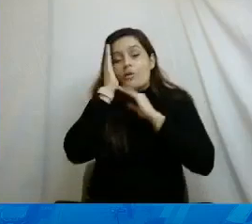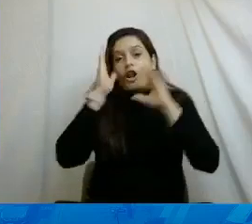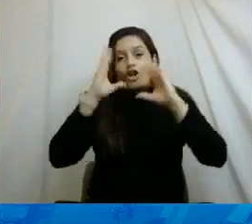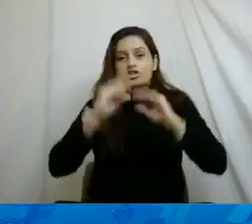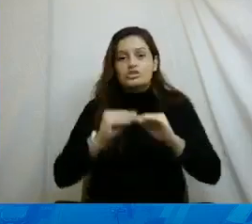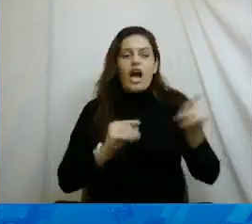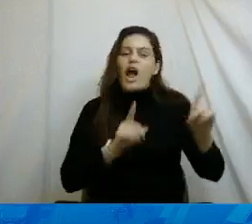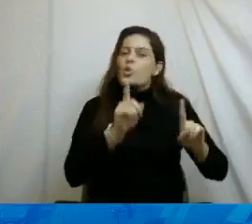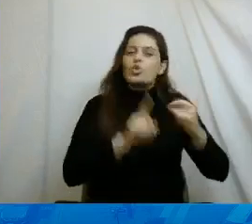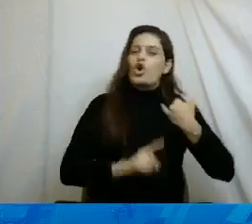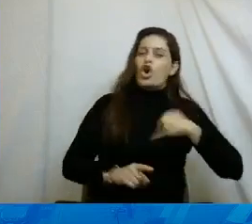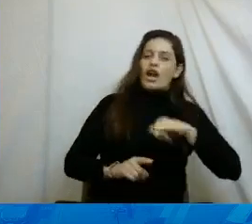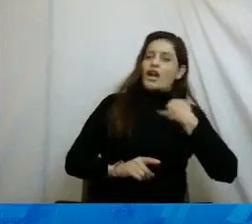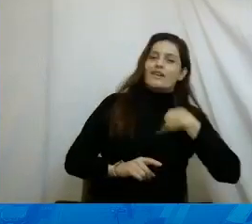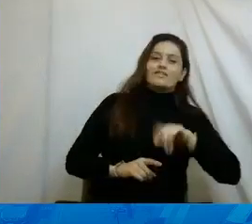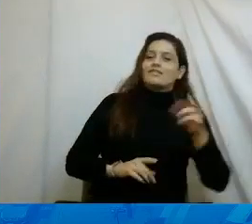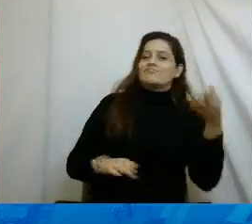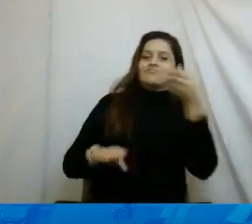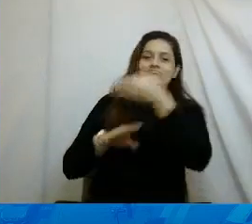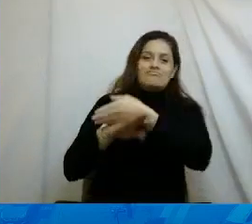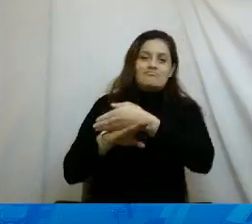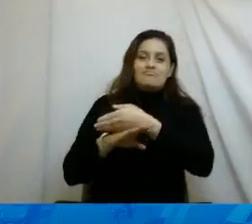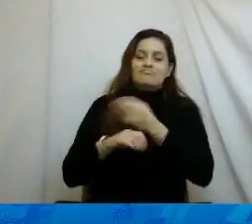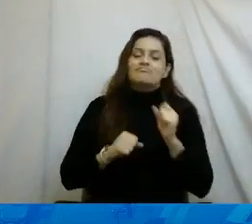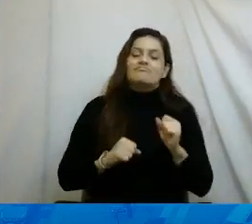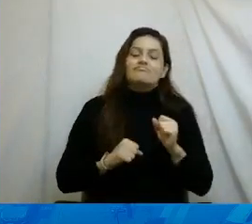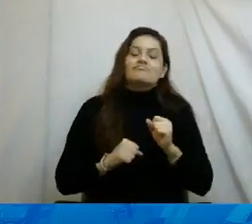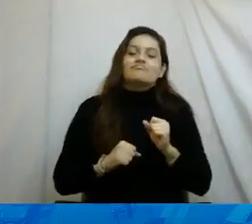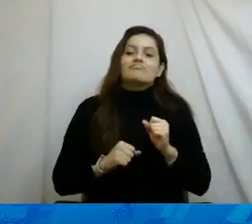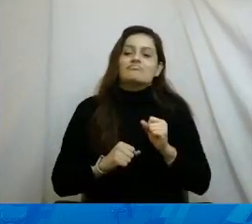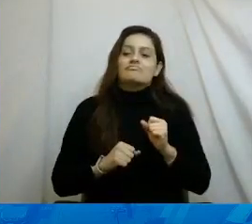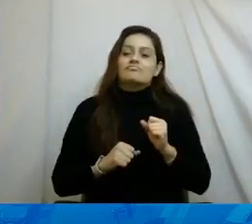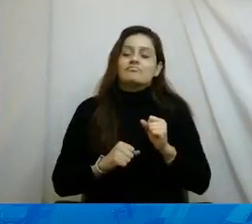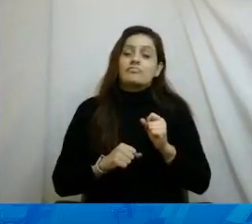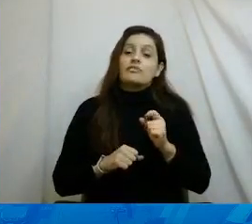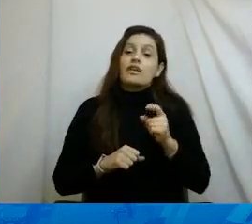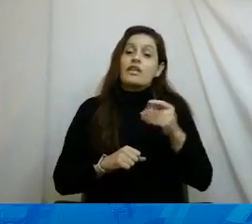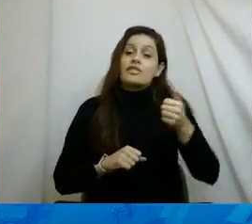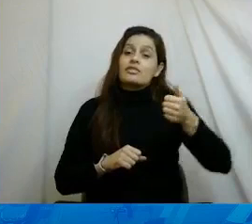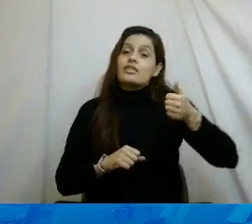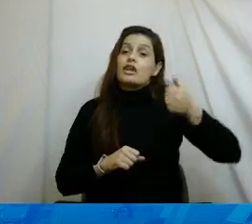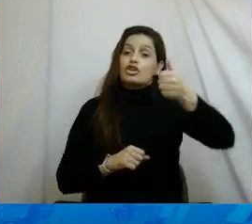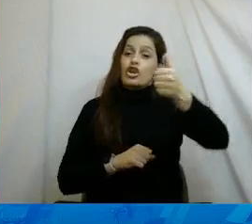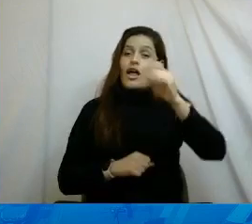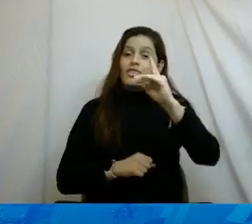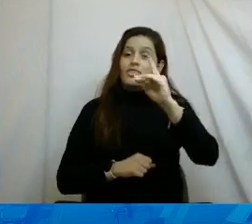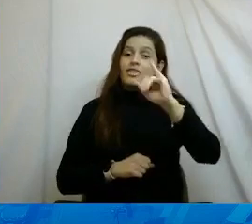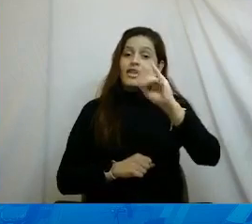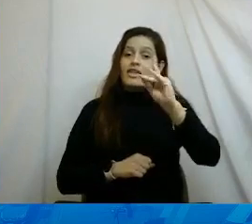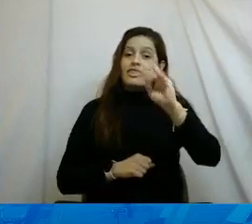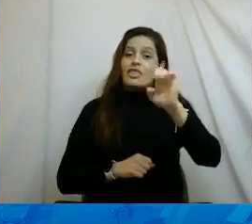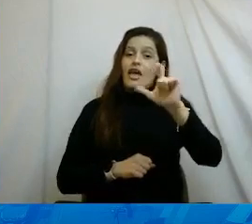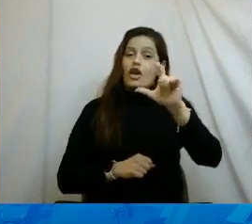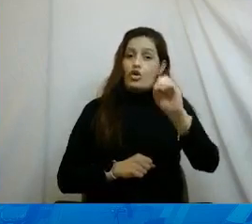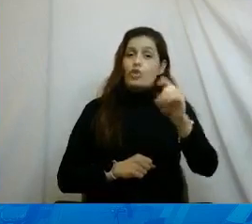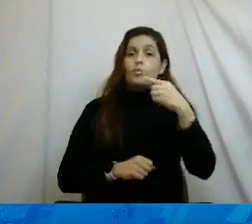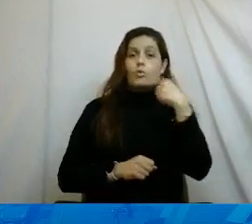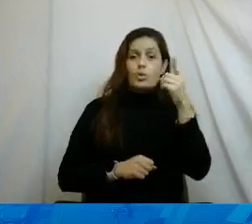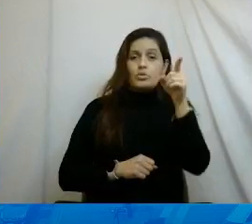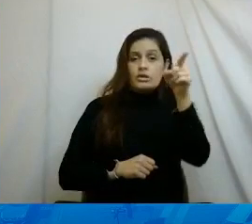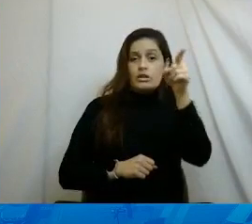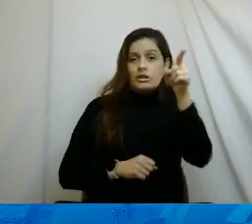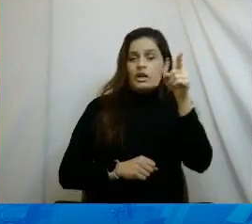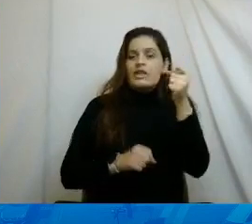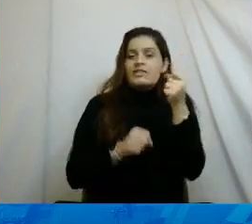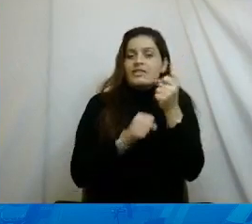y eso claramente escapa de nuestras manos. De todas formas, la directora nos puede comentar del trabajo que se ha estado desarrollando a